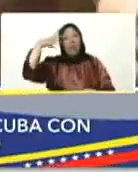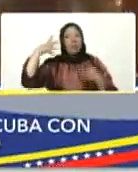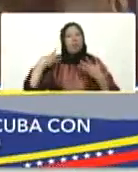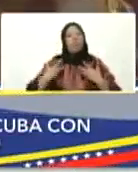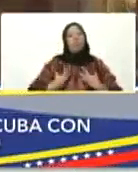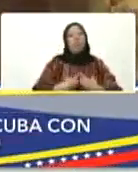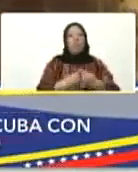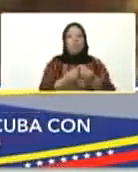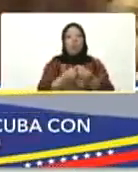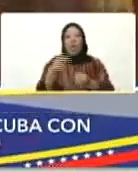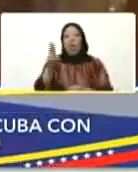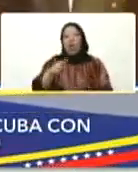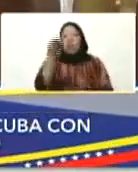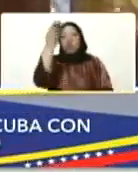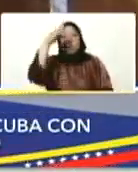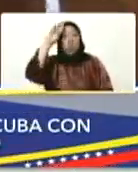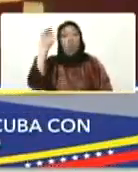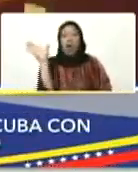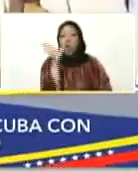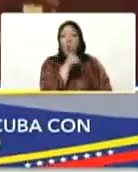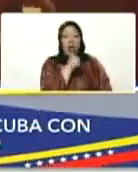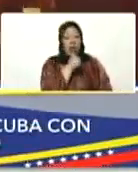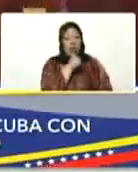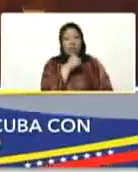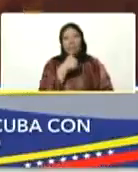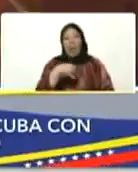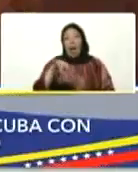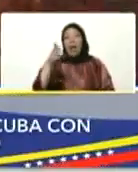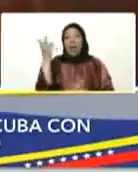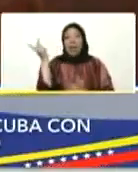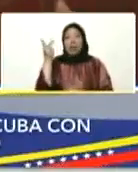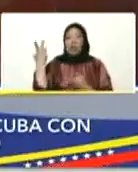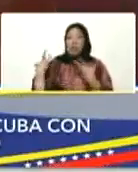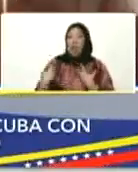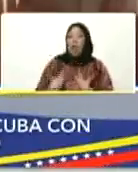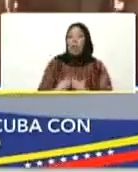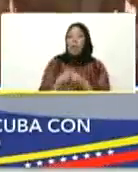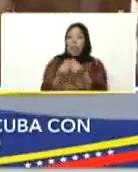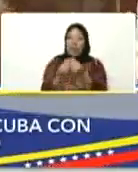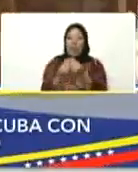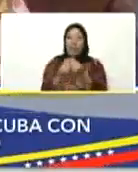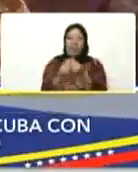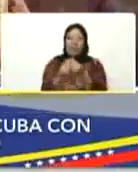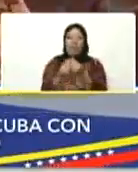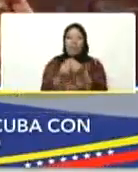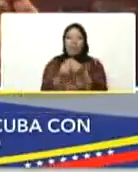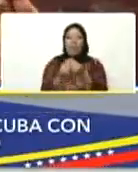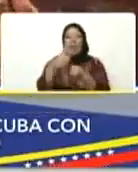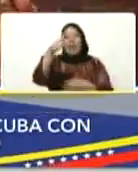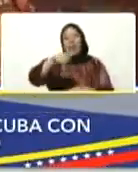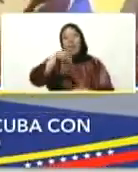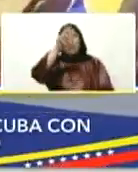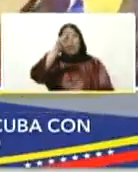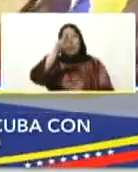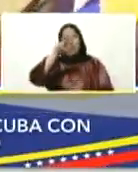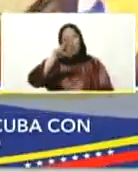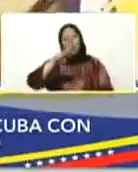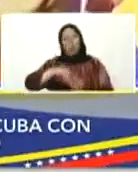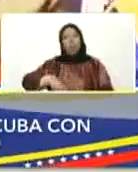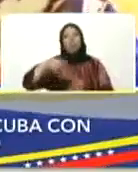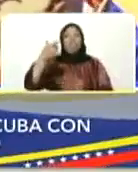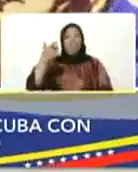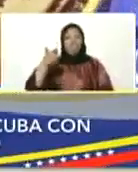No tengan ninguna duda, Fidel y Chávez andan con nosotros siempre en estas batallas del hoy y del día a día.